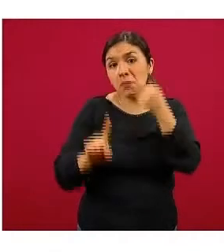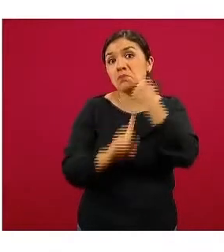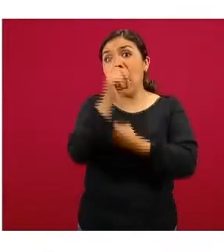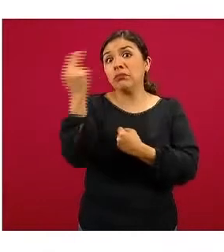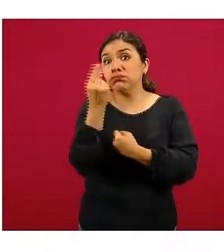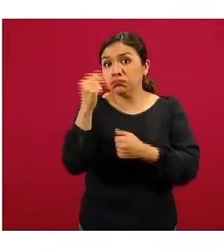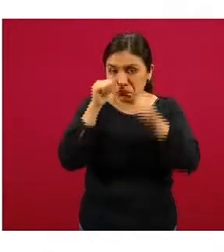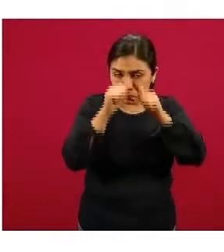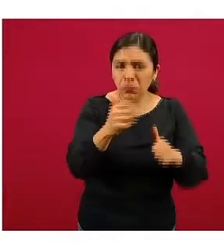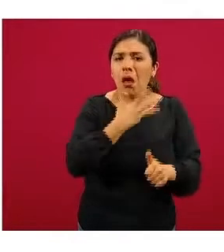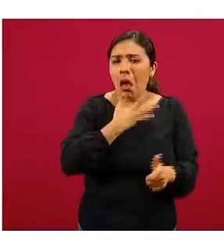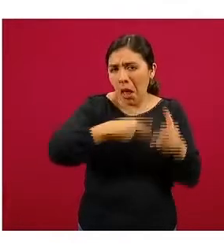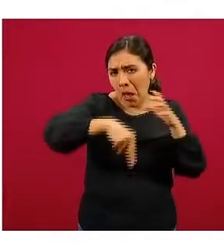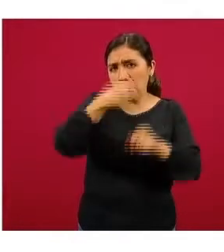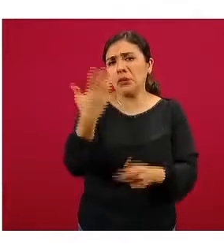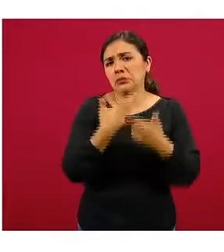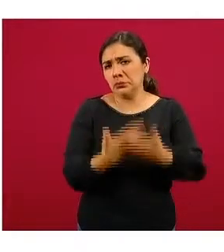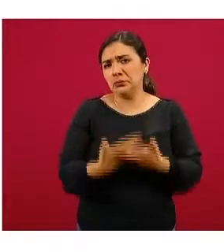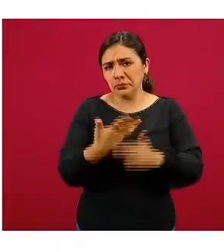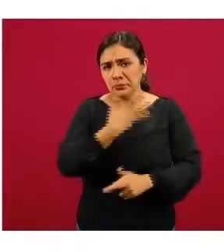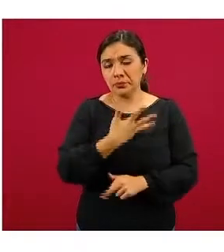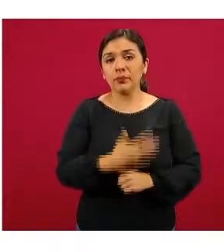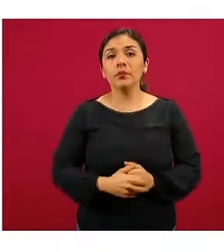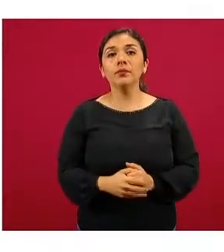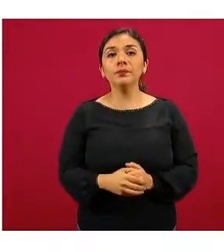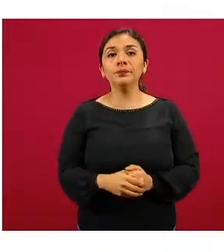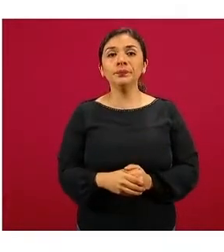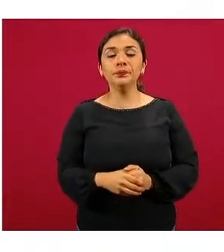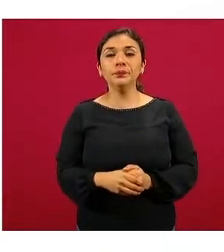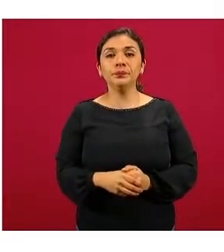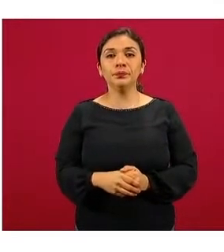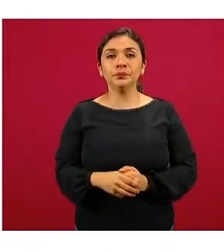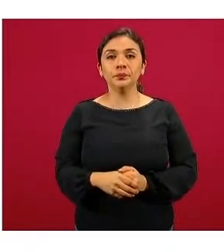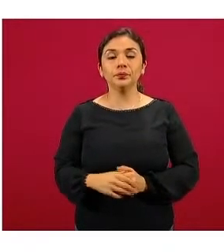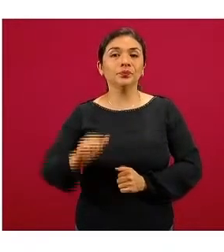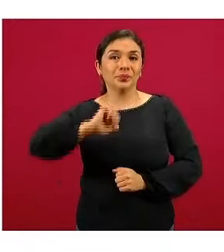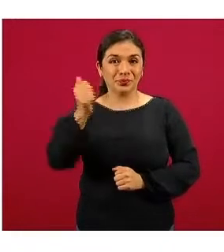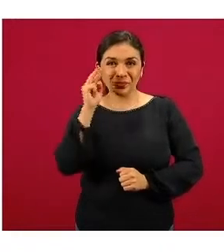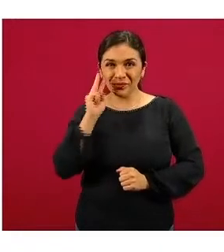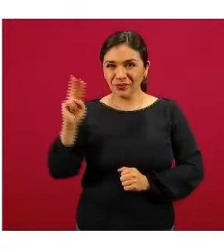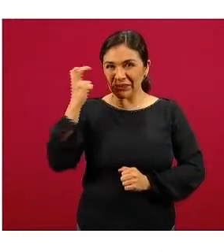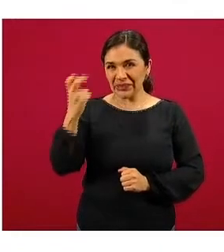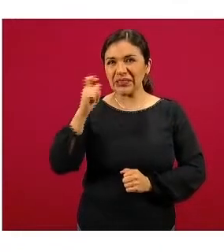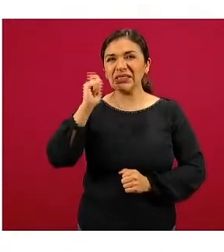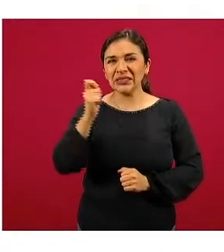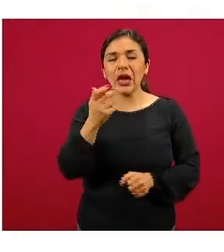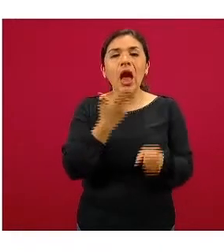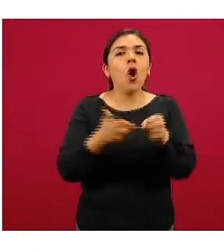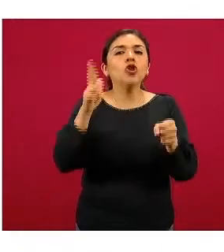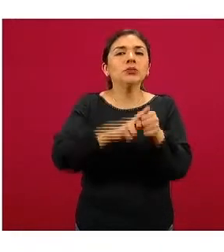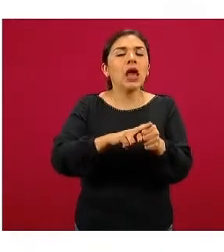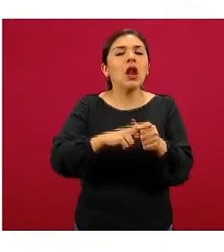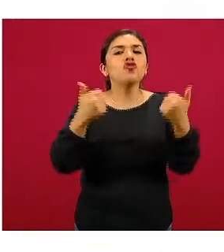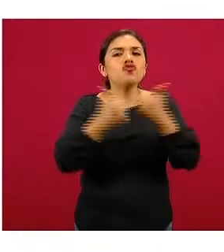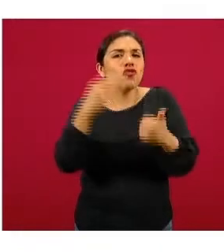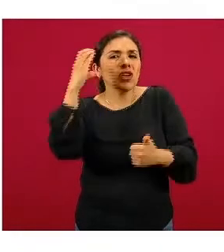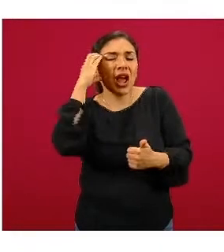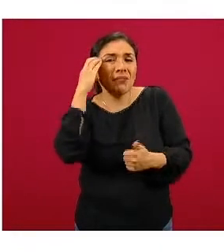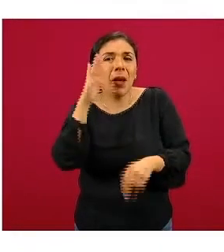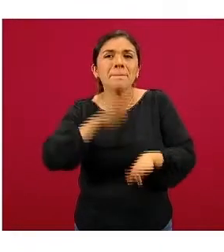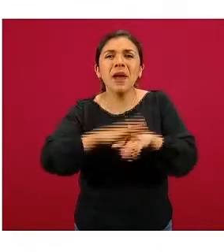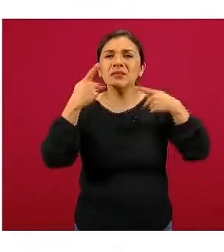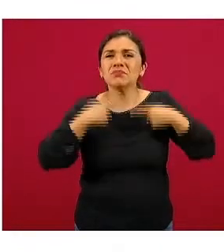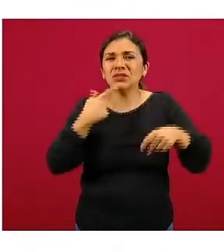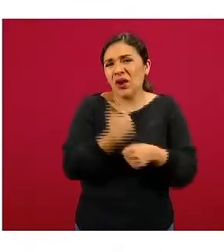a este tipo de pacientes. Veamos la siguiente diapositiva. Es similar, solamente que ahora enfocamos a las camas que tienen un ventilador y